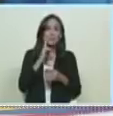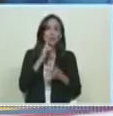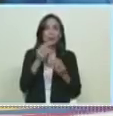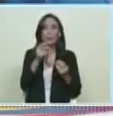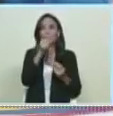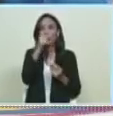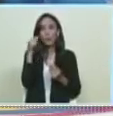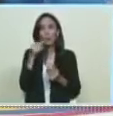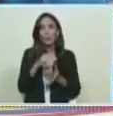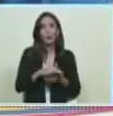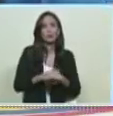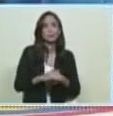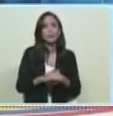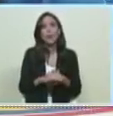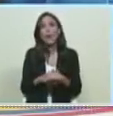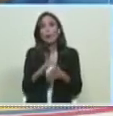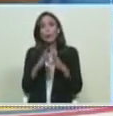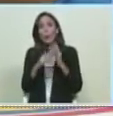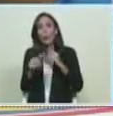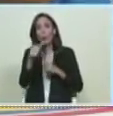Se empiezan a meter de todo.